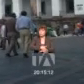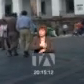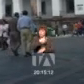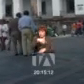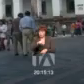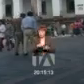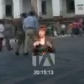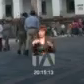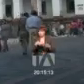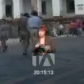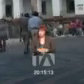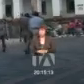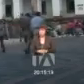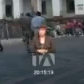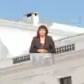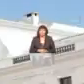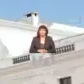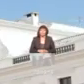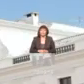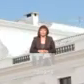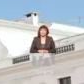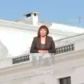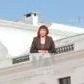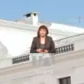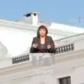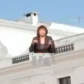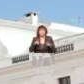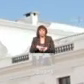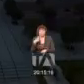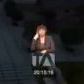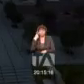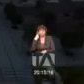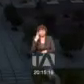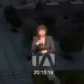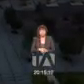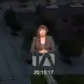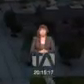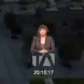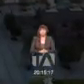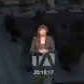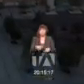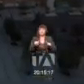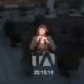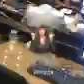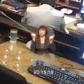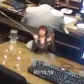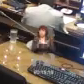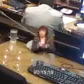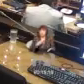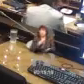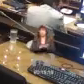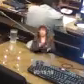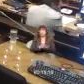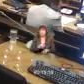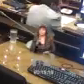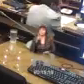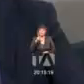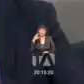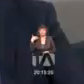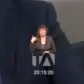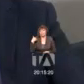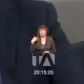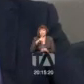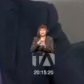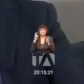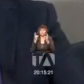plantea llegar a un consenso en la Mesa de Democracia del Acuerdo Nacional. Y desde el Legislativo hay dos propuestas de reforma constitucional.